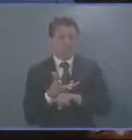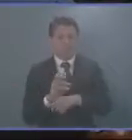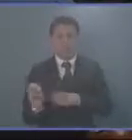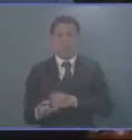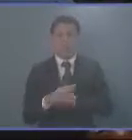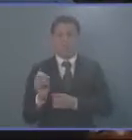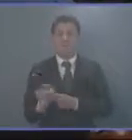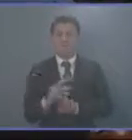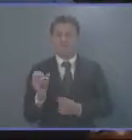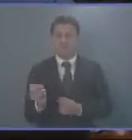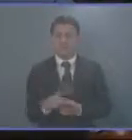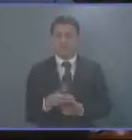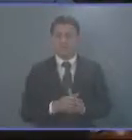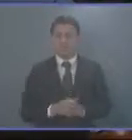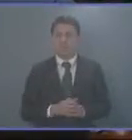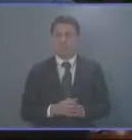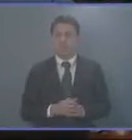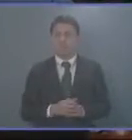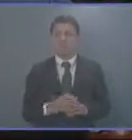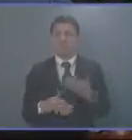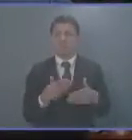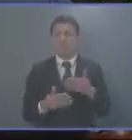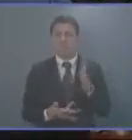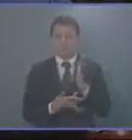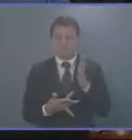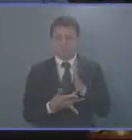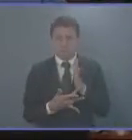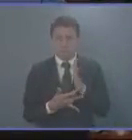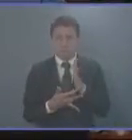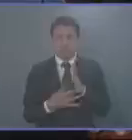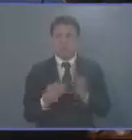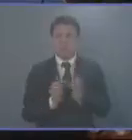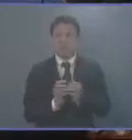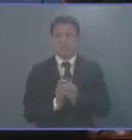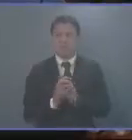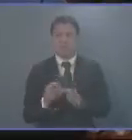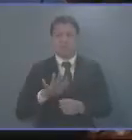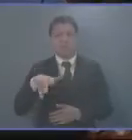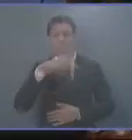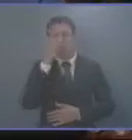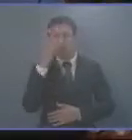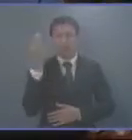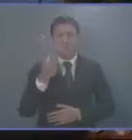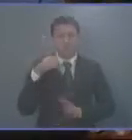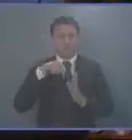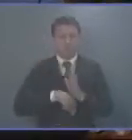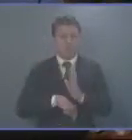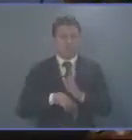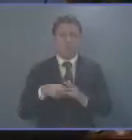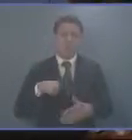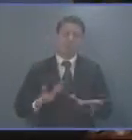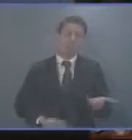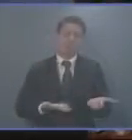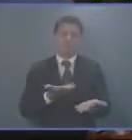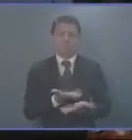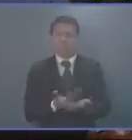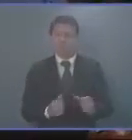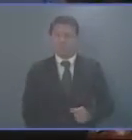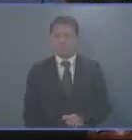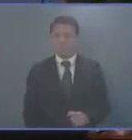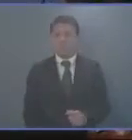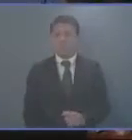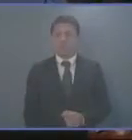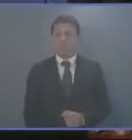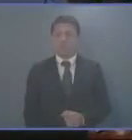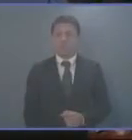de los desechos sólidos y cierre técnico de los botaderos a cielos abiertos. Así es que esta es mi petición, señor